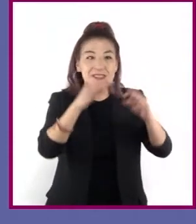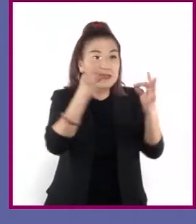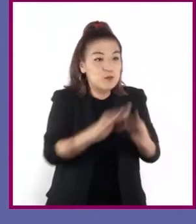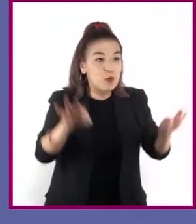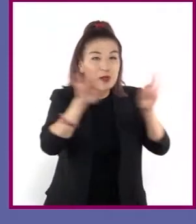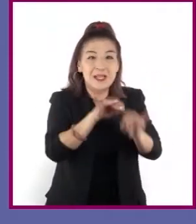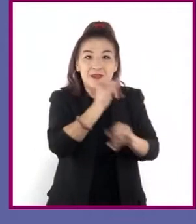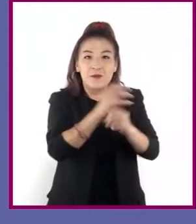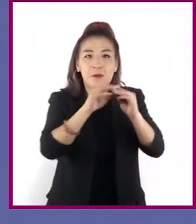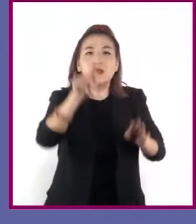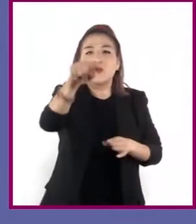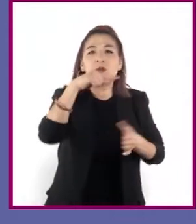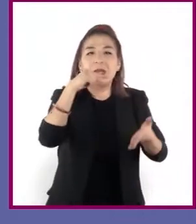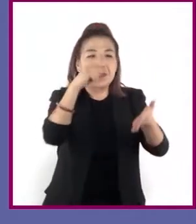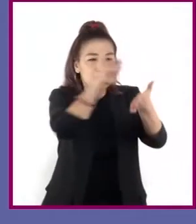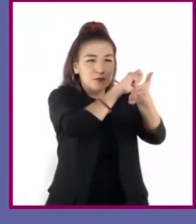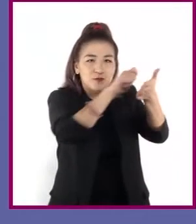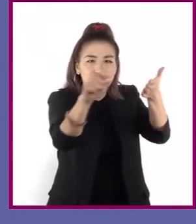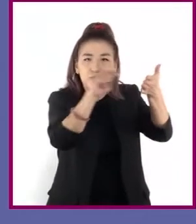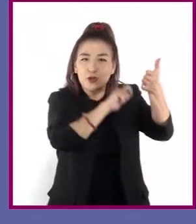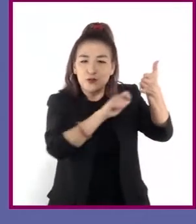sobresalientes.